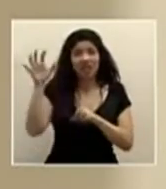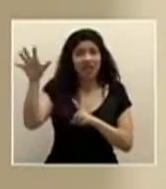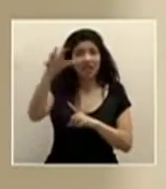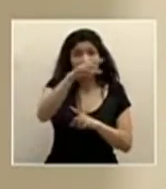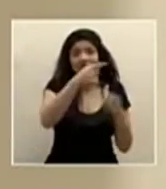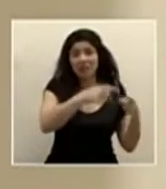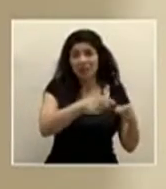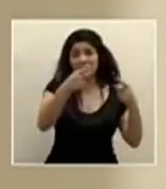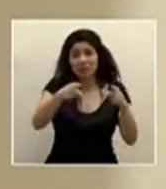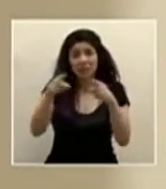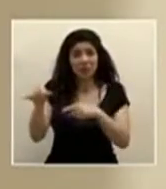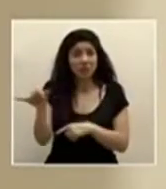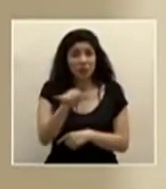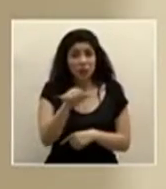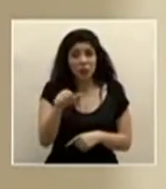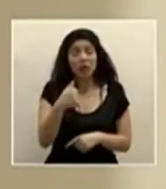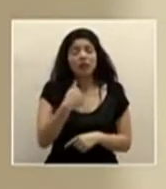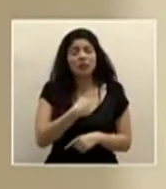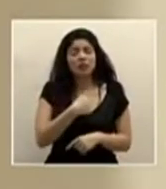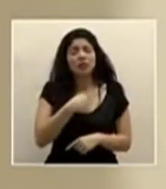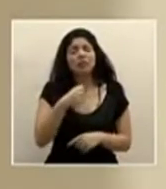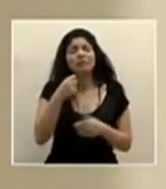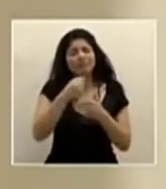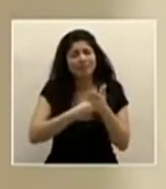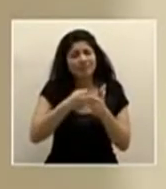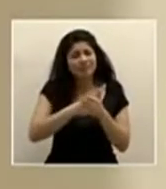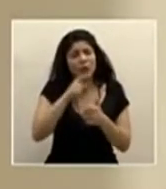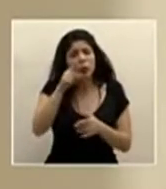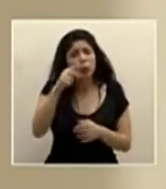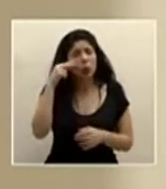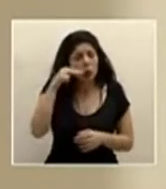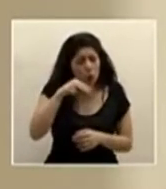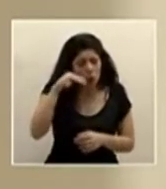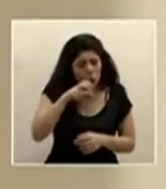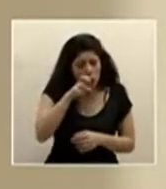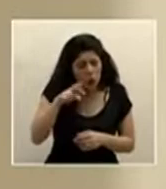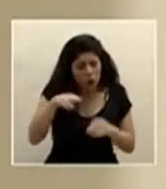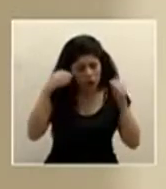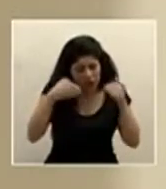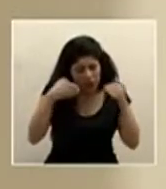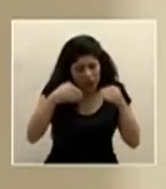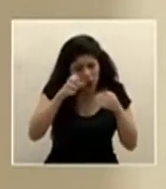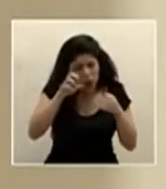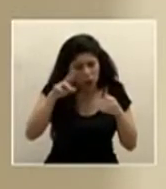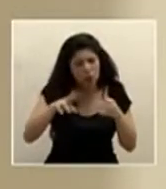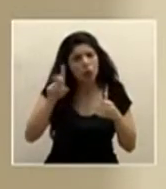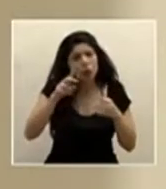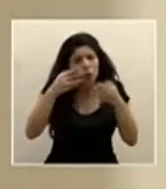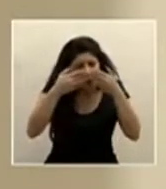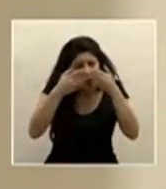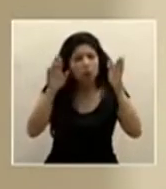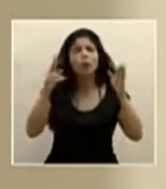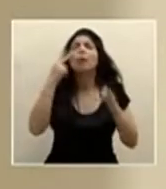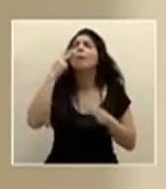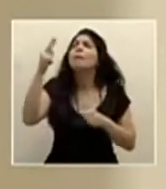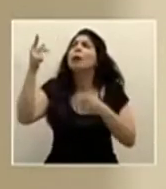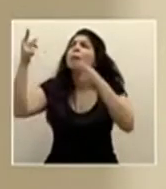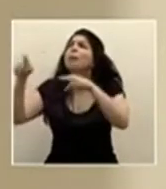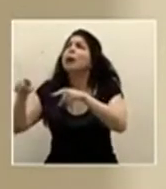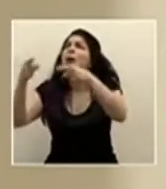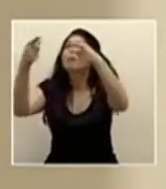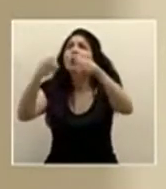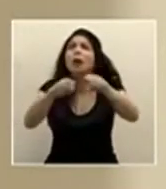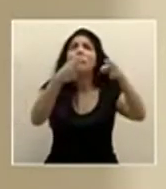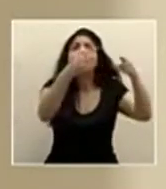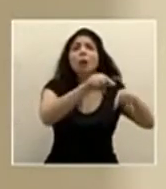Y yo también insisto en que nos salgamos un poquito de Costa Rica y empecemos a ver lo que ha pasado en otros países, de verdad, donde no ha